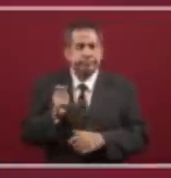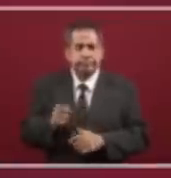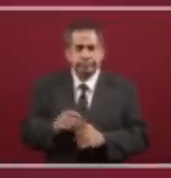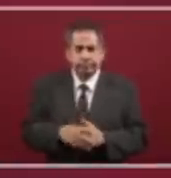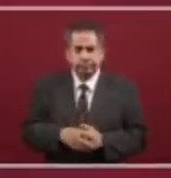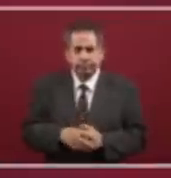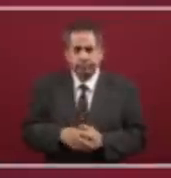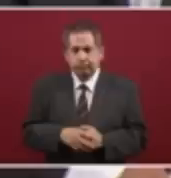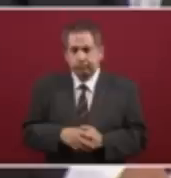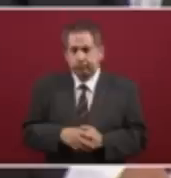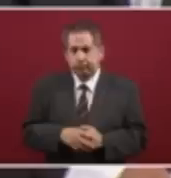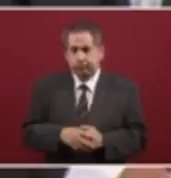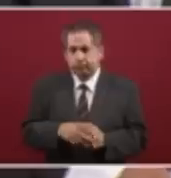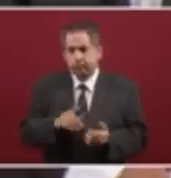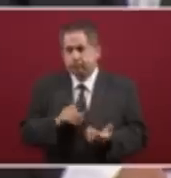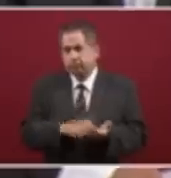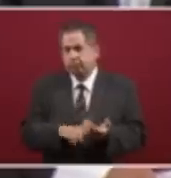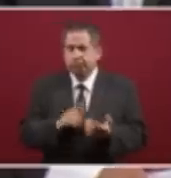denuncia